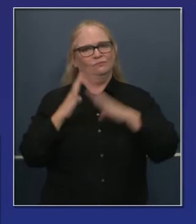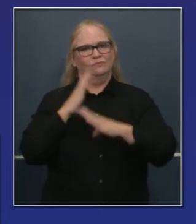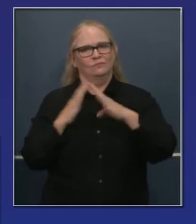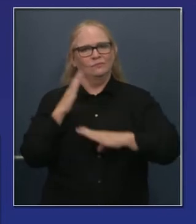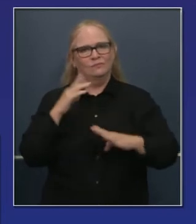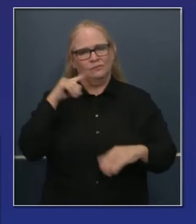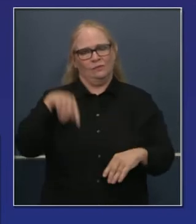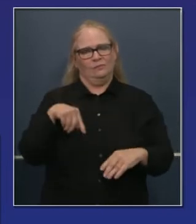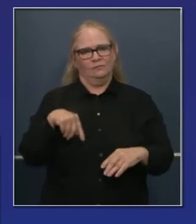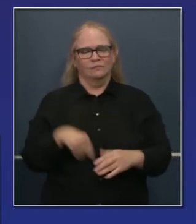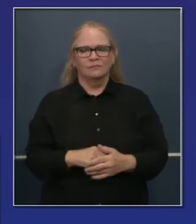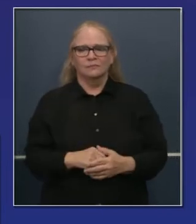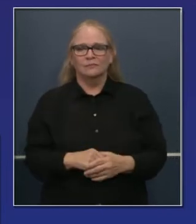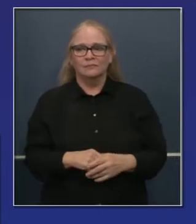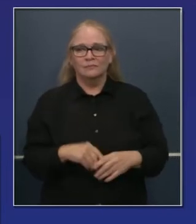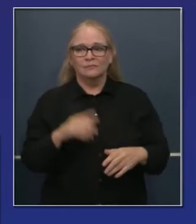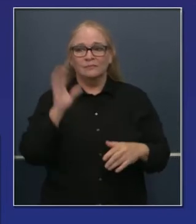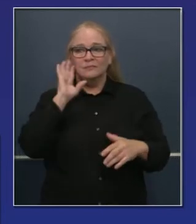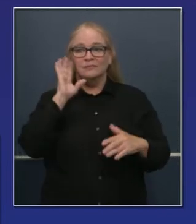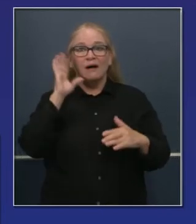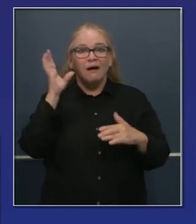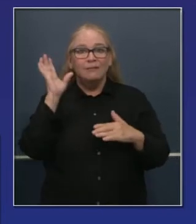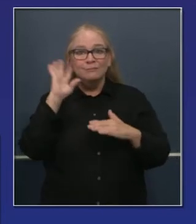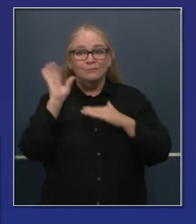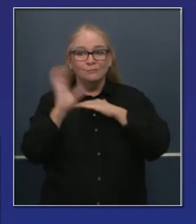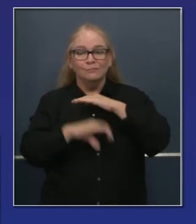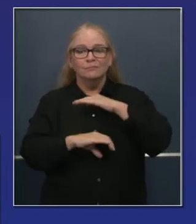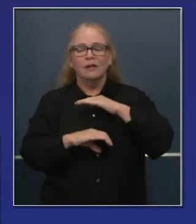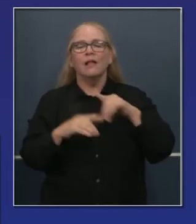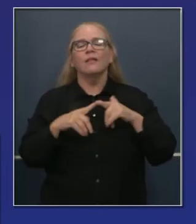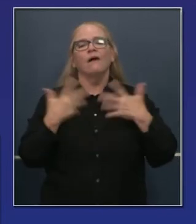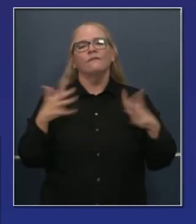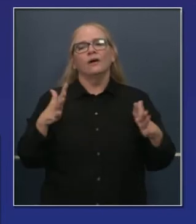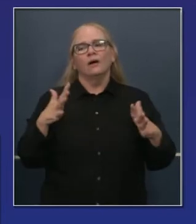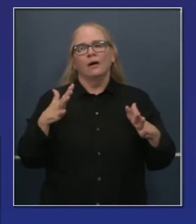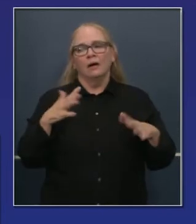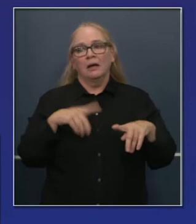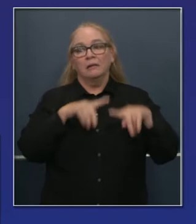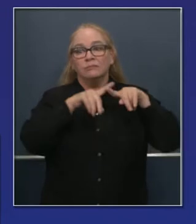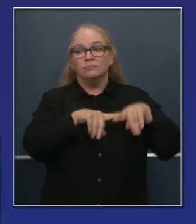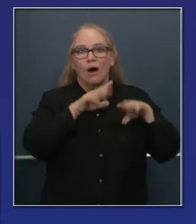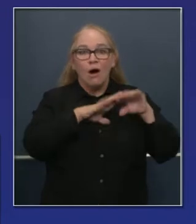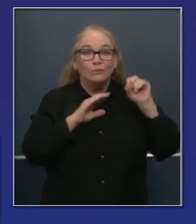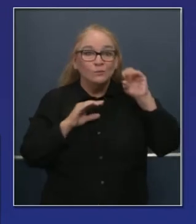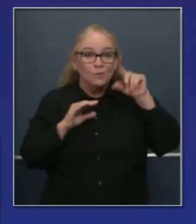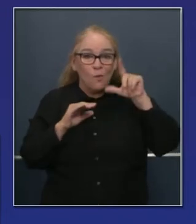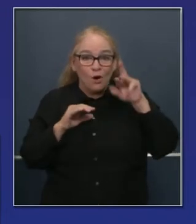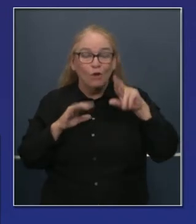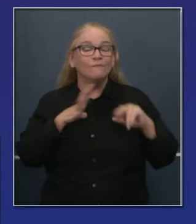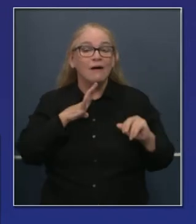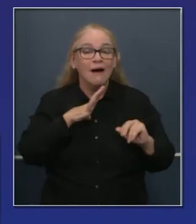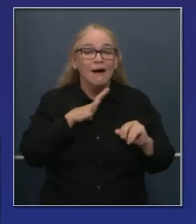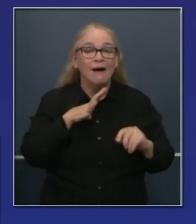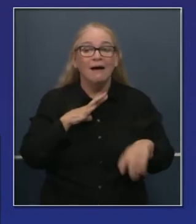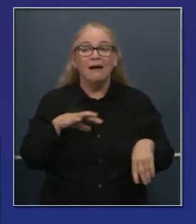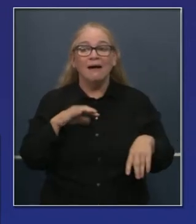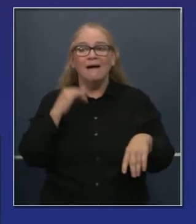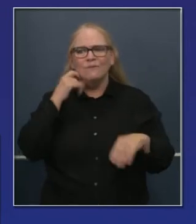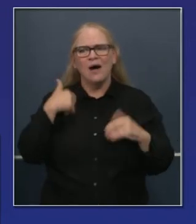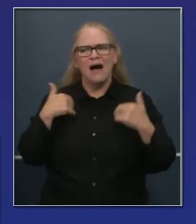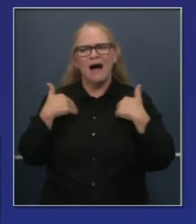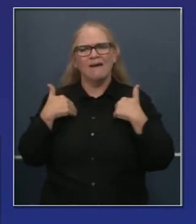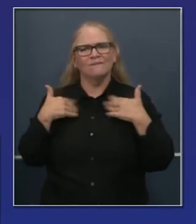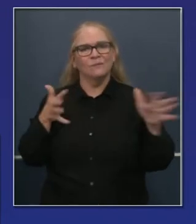nuestra preocupación después de que se pone el sol la utilización de energía solar y entonces que hemos tenido